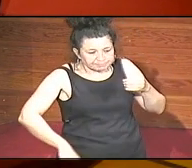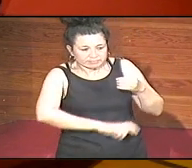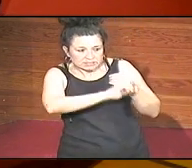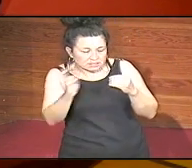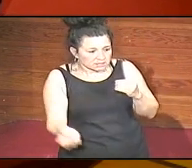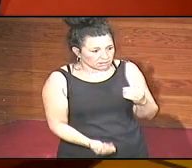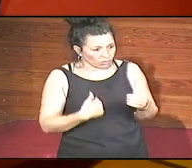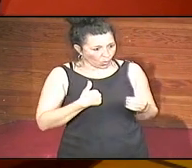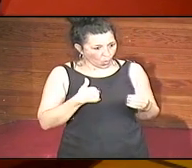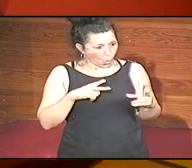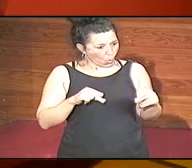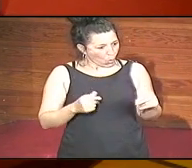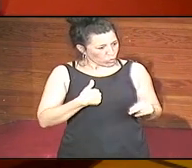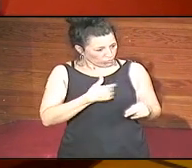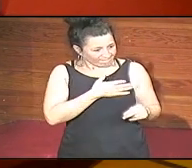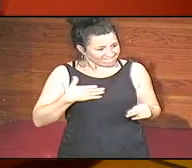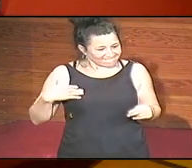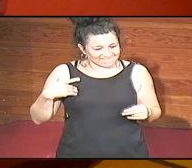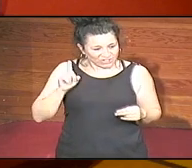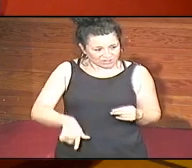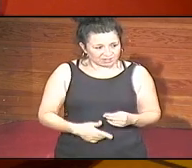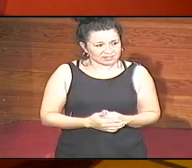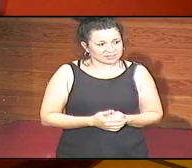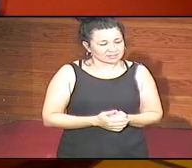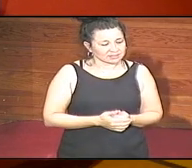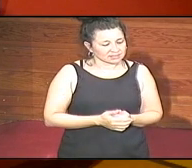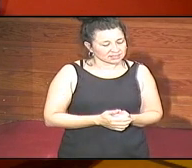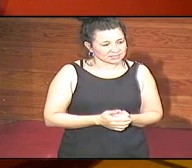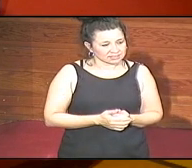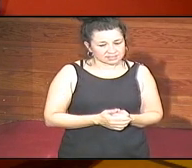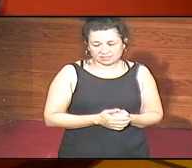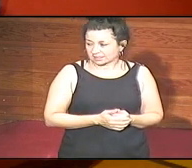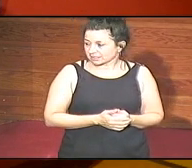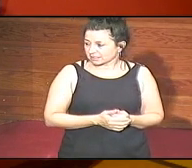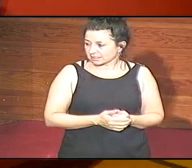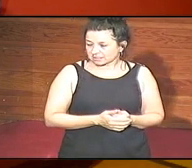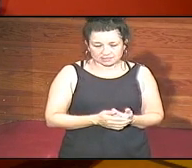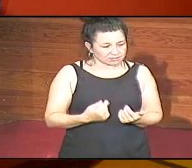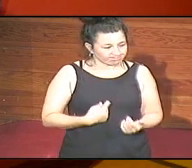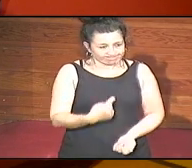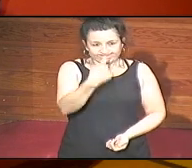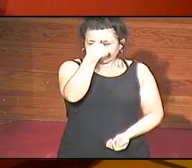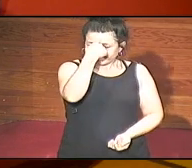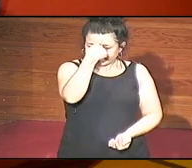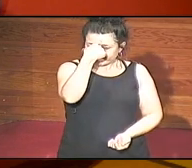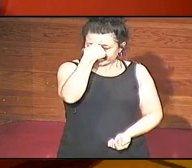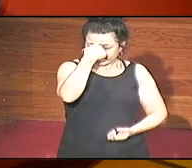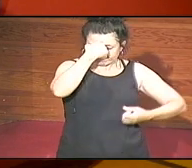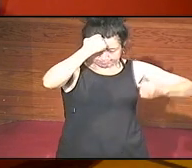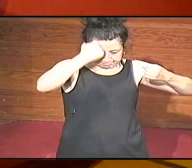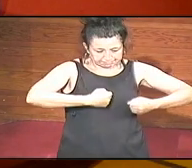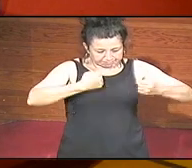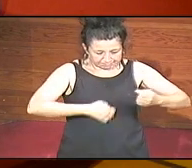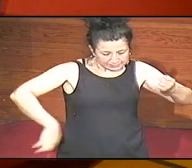ostras yo quiero quiero hacer eso y sé se le impuso en la cabeza que quería ser